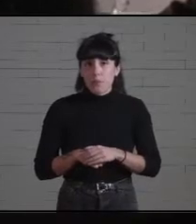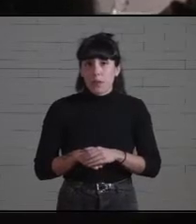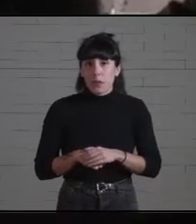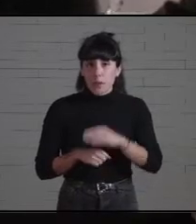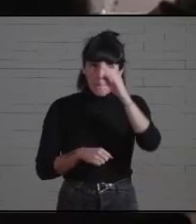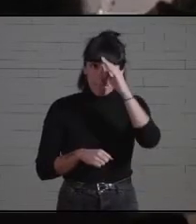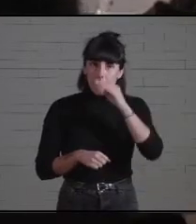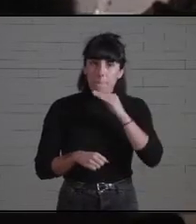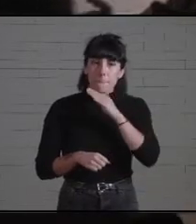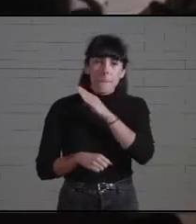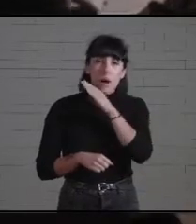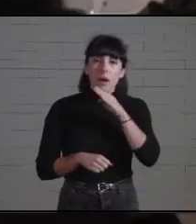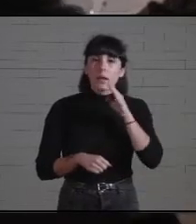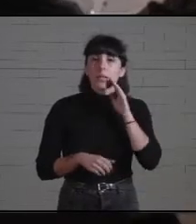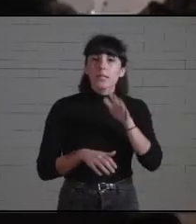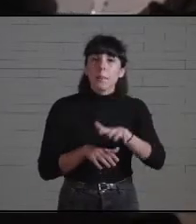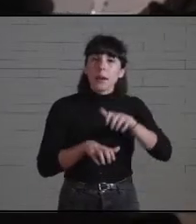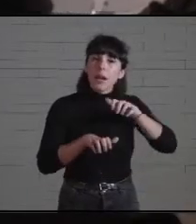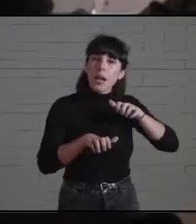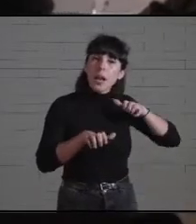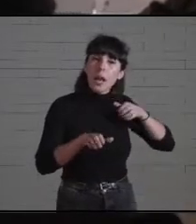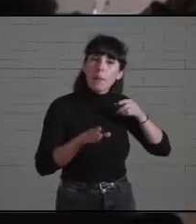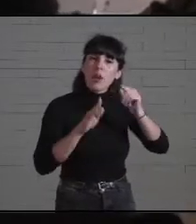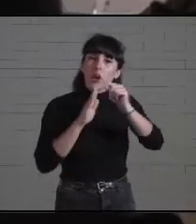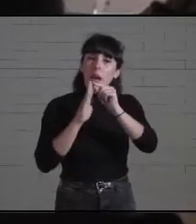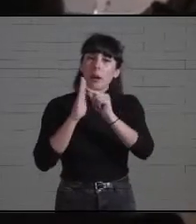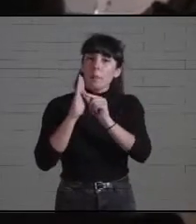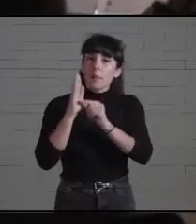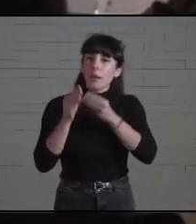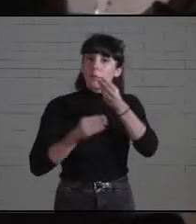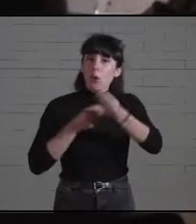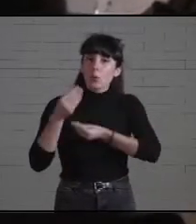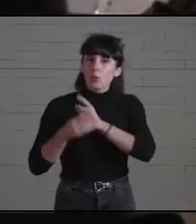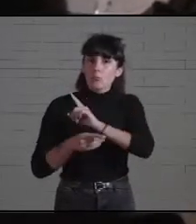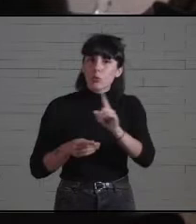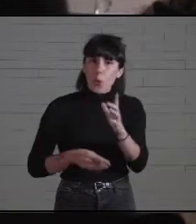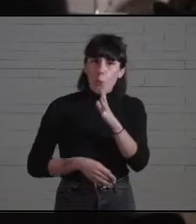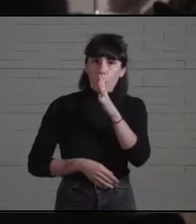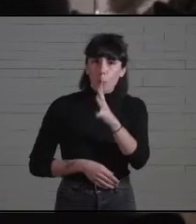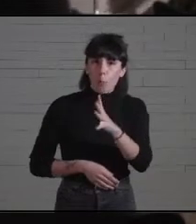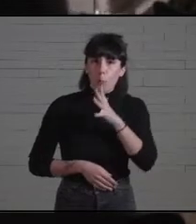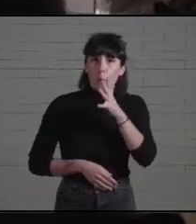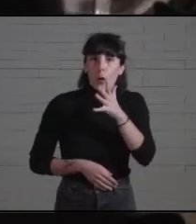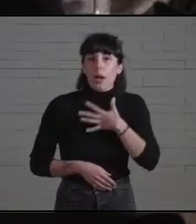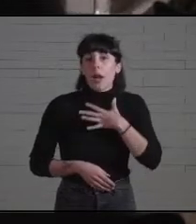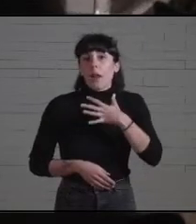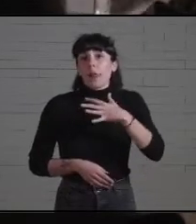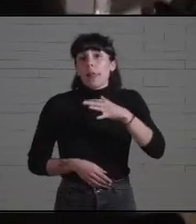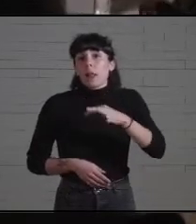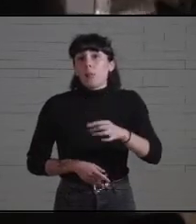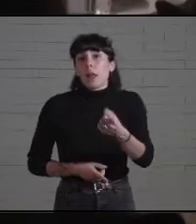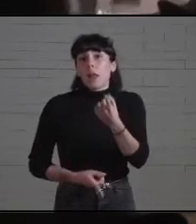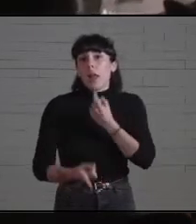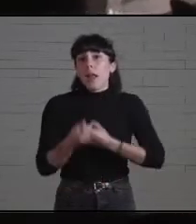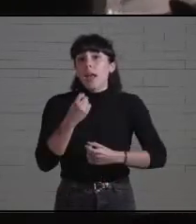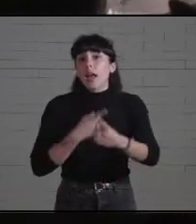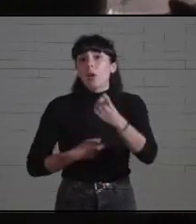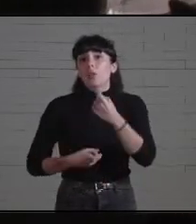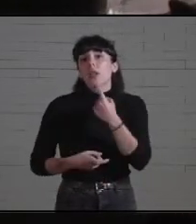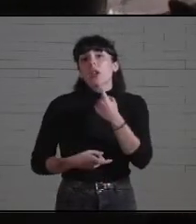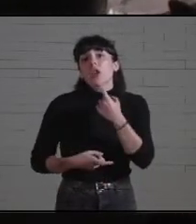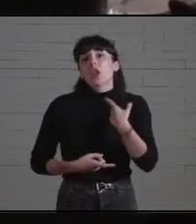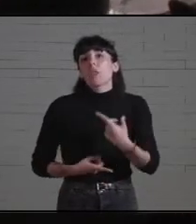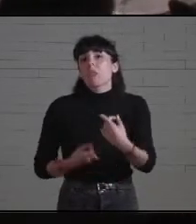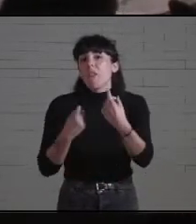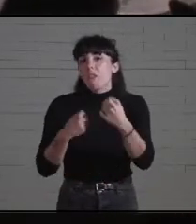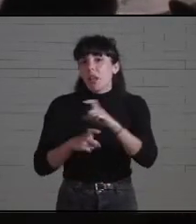mayoría las medidas? Bueno, algunas pistas nos da la encuesta, aunque no del todo, algunos porque no lo necesitan,